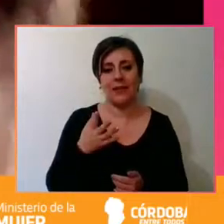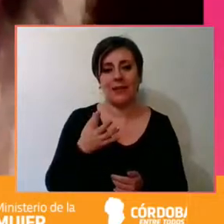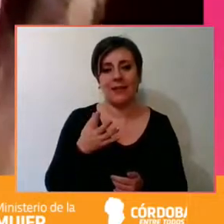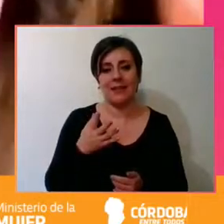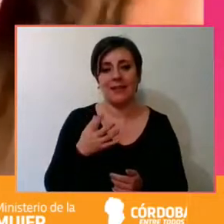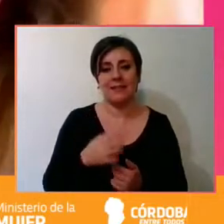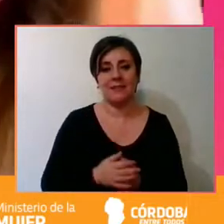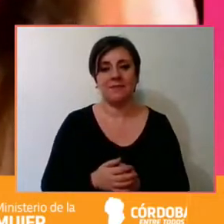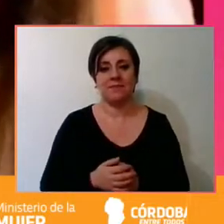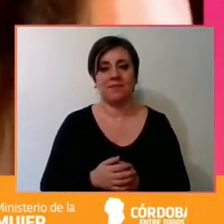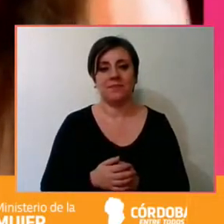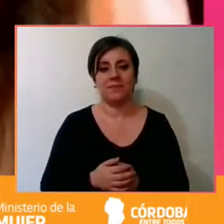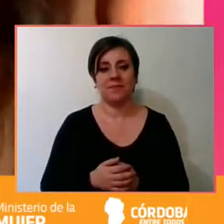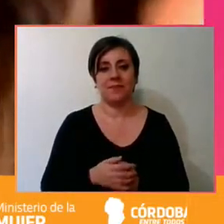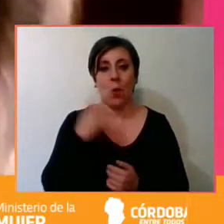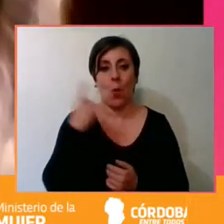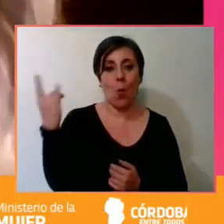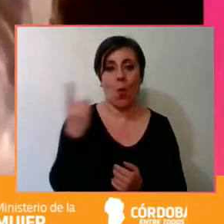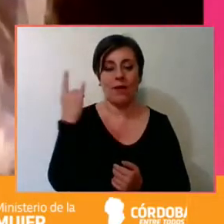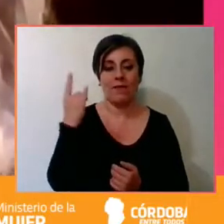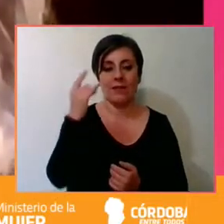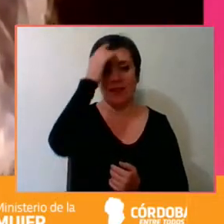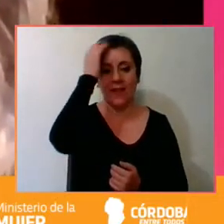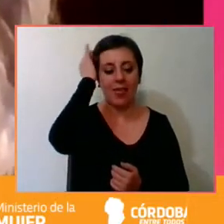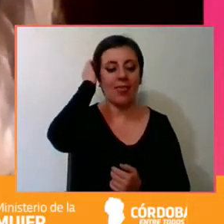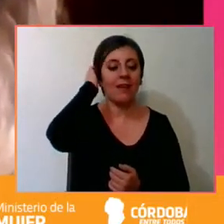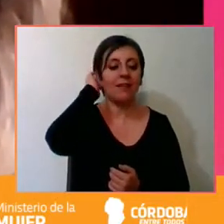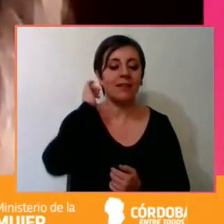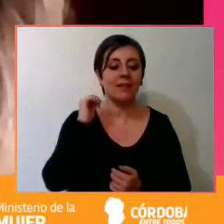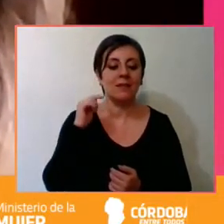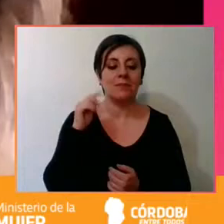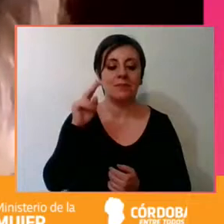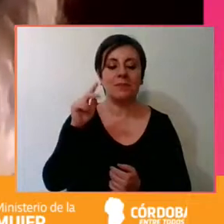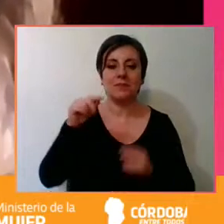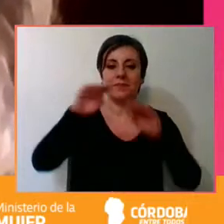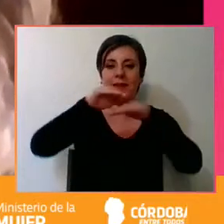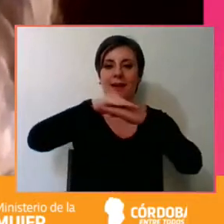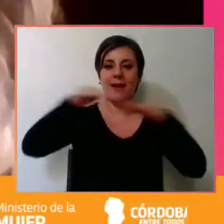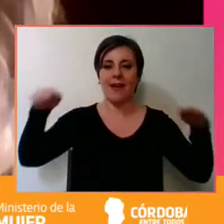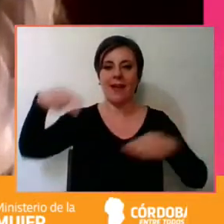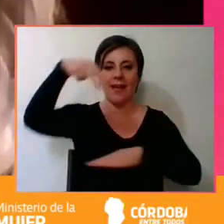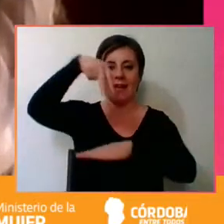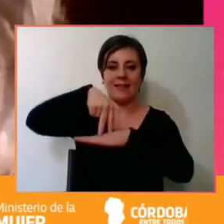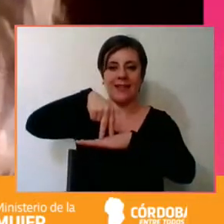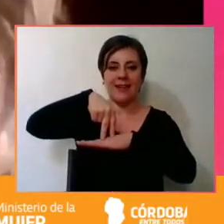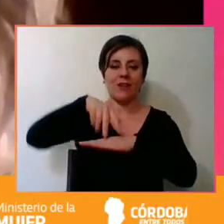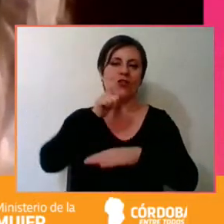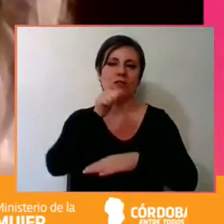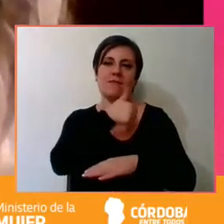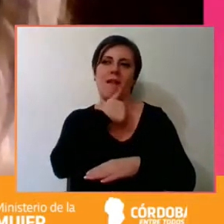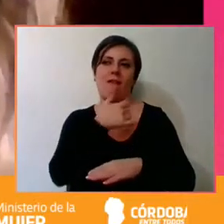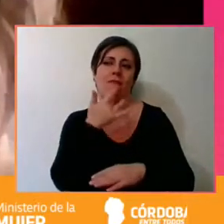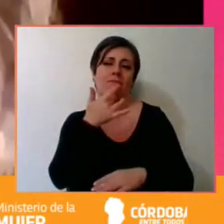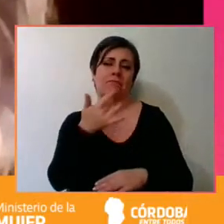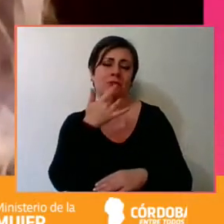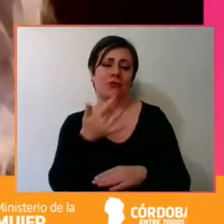hiciste en la universidad y pusiste ese escenario de ese salón